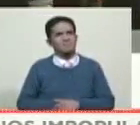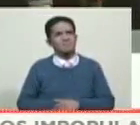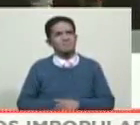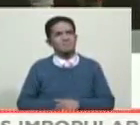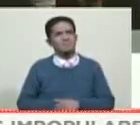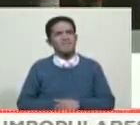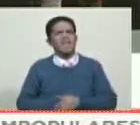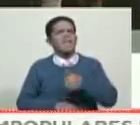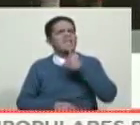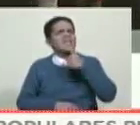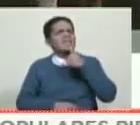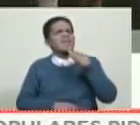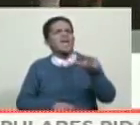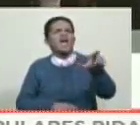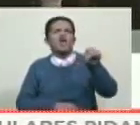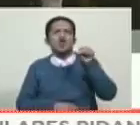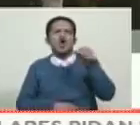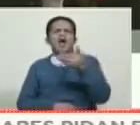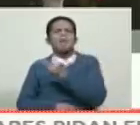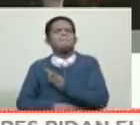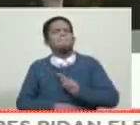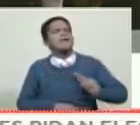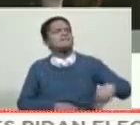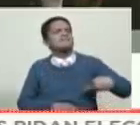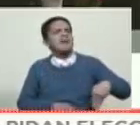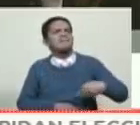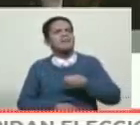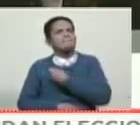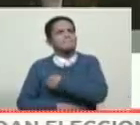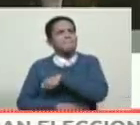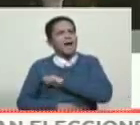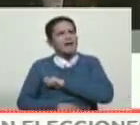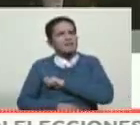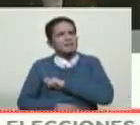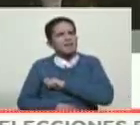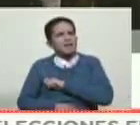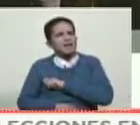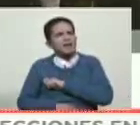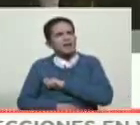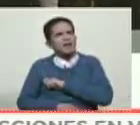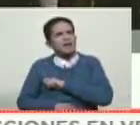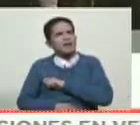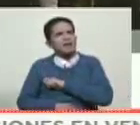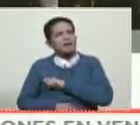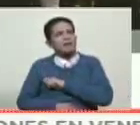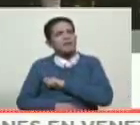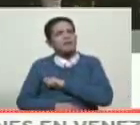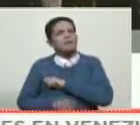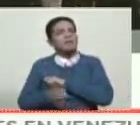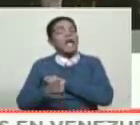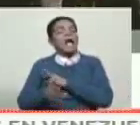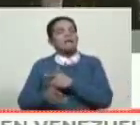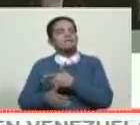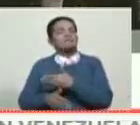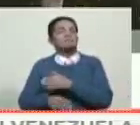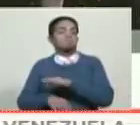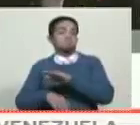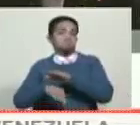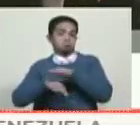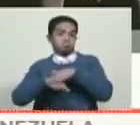¿Quién eligió al presidente de España? ¿Es presidente de España? Porque el anterior presidente lo